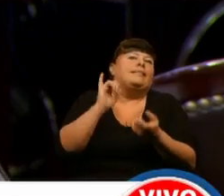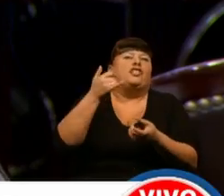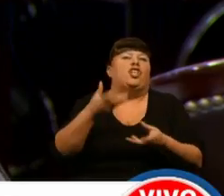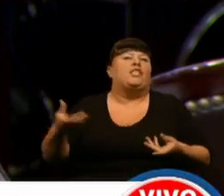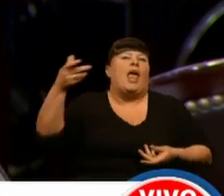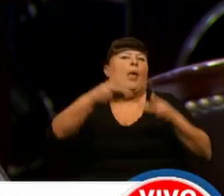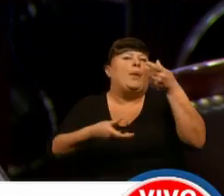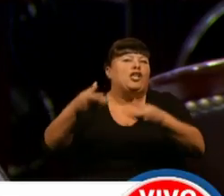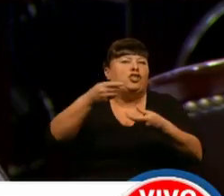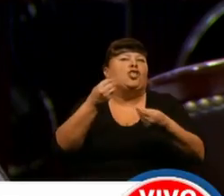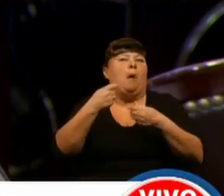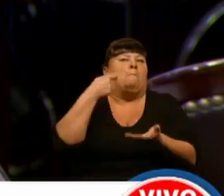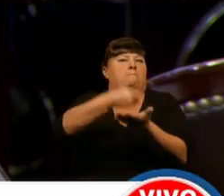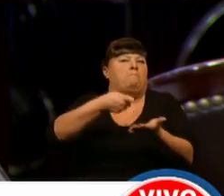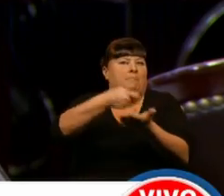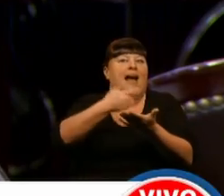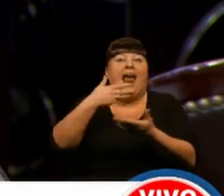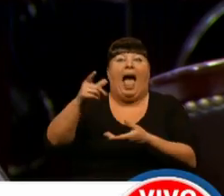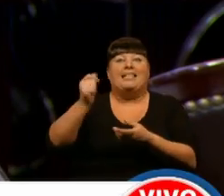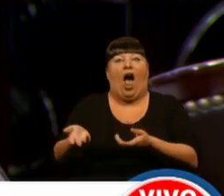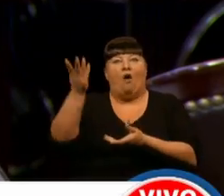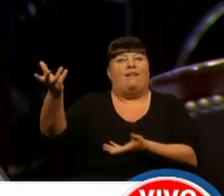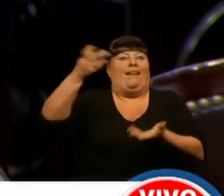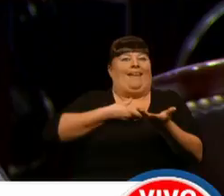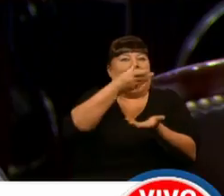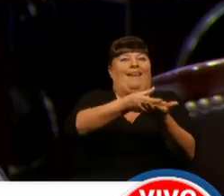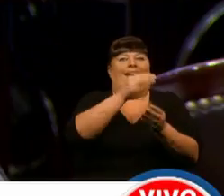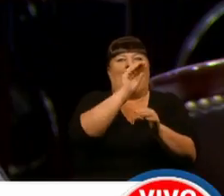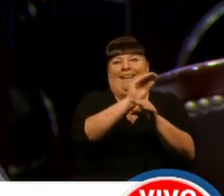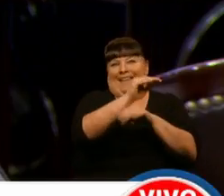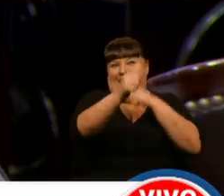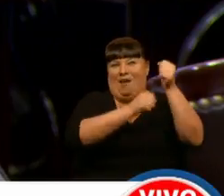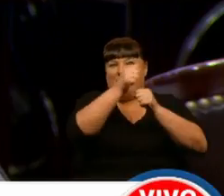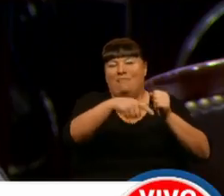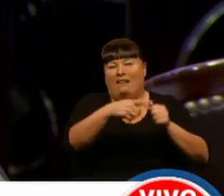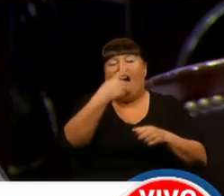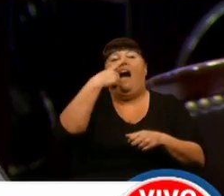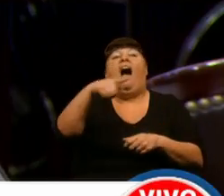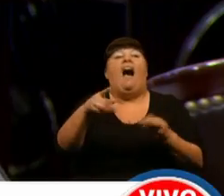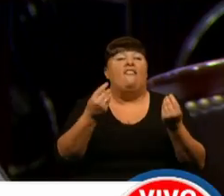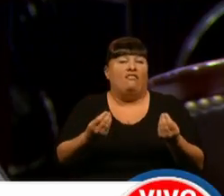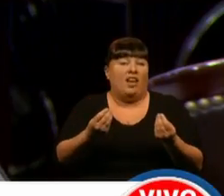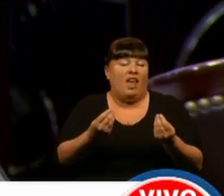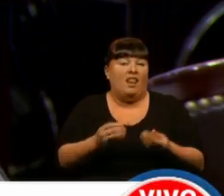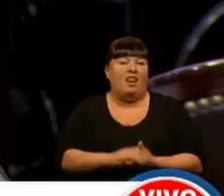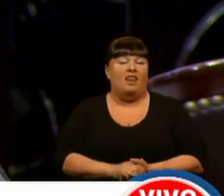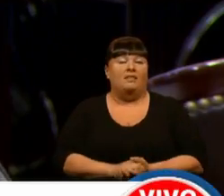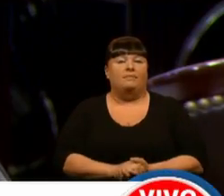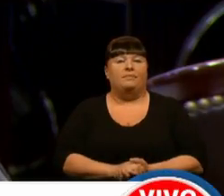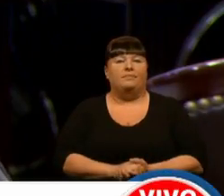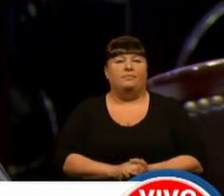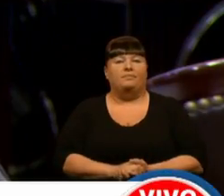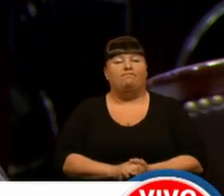inversiones que se iban a financiar con ese financiamiento y que realmente terminaron en